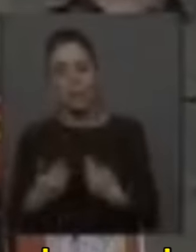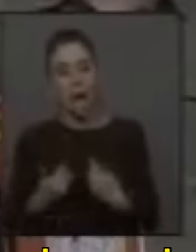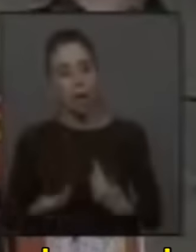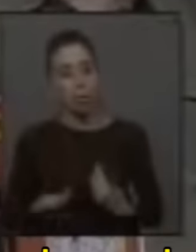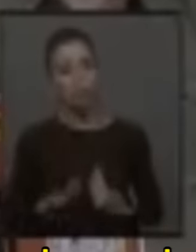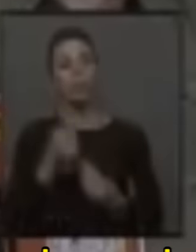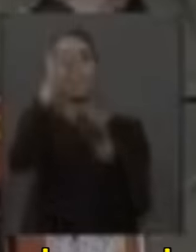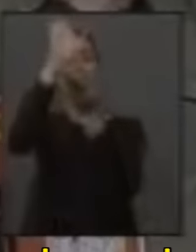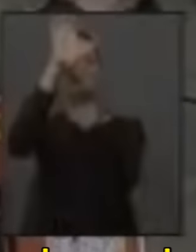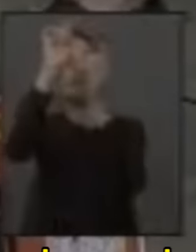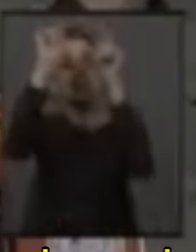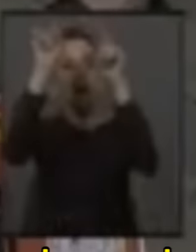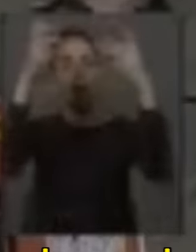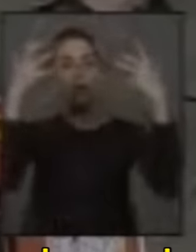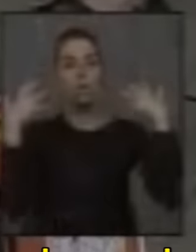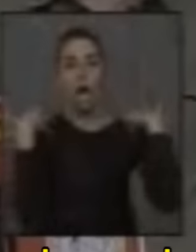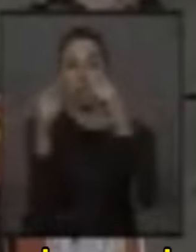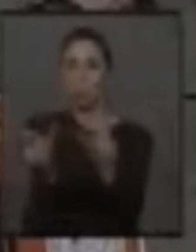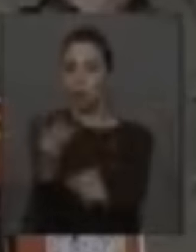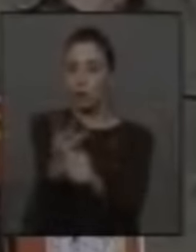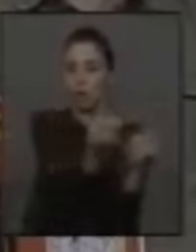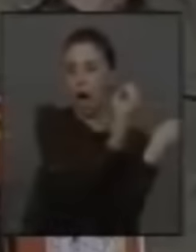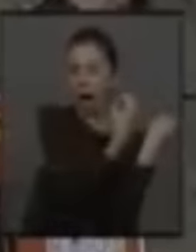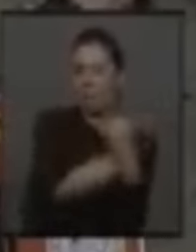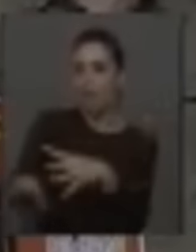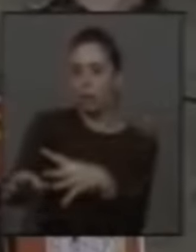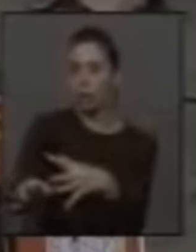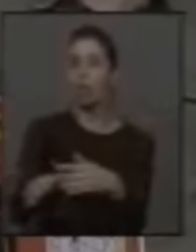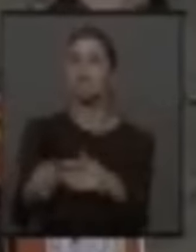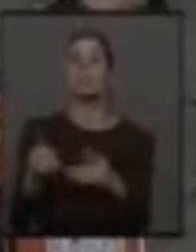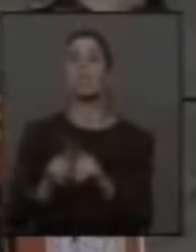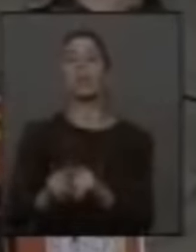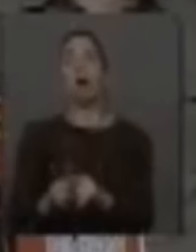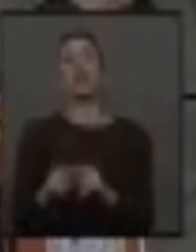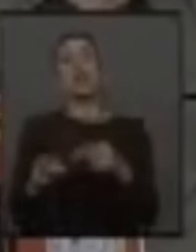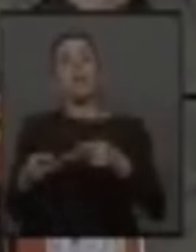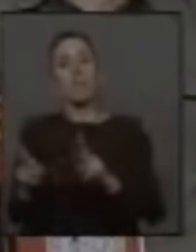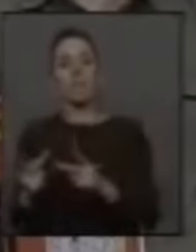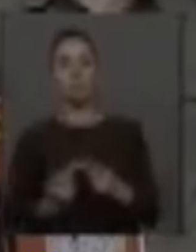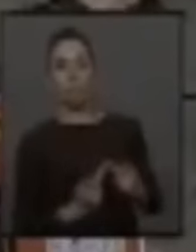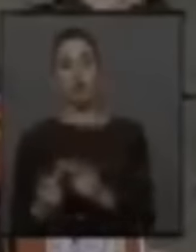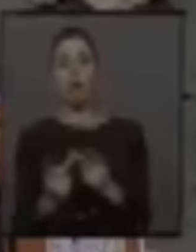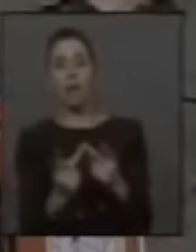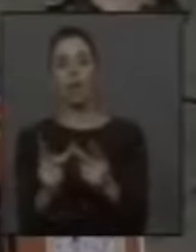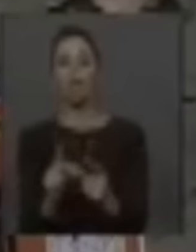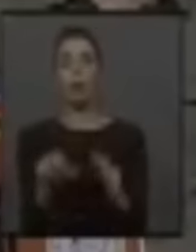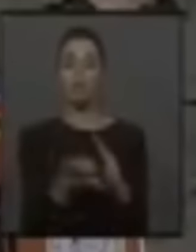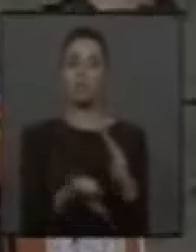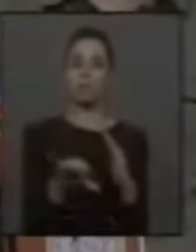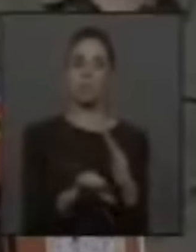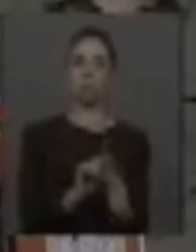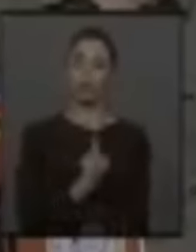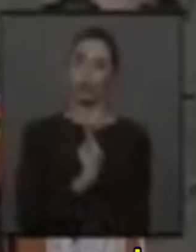eso necesitamos que el Estado se haga cargo del abandono el que ha dejado los adultos mayores, partiendo por un alivio en su derecho a desplazarse y no estar condenado al inmovilismo y